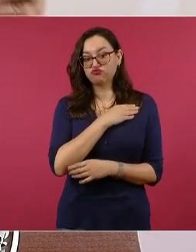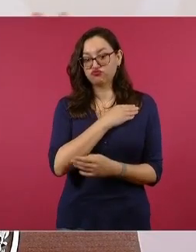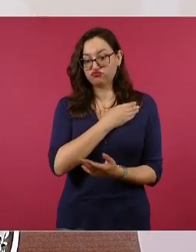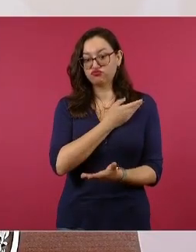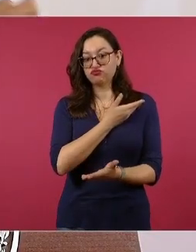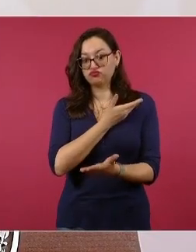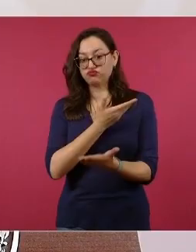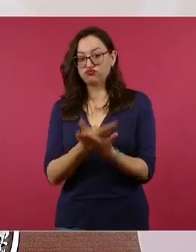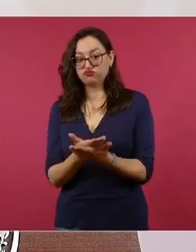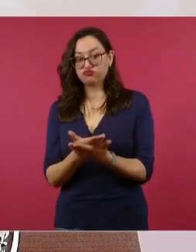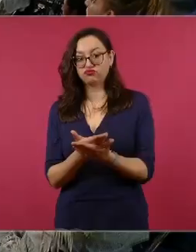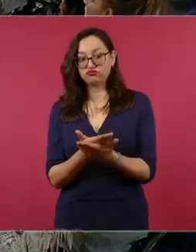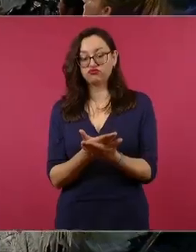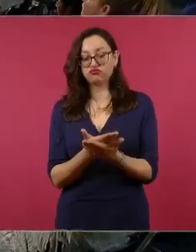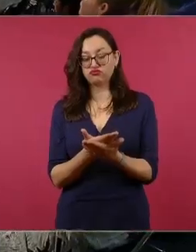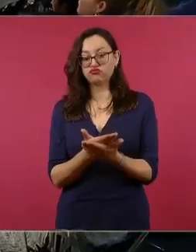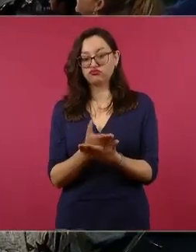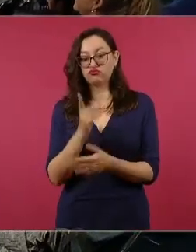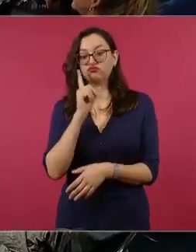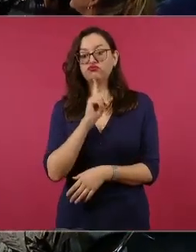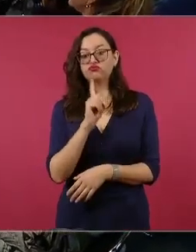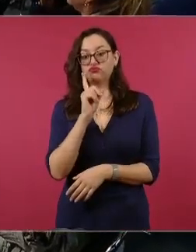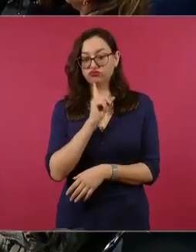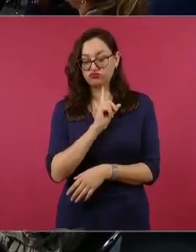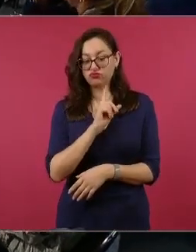con las mujeres. Luego,